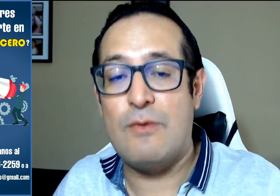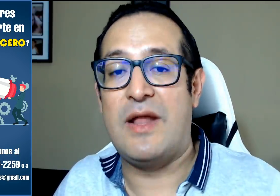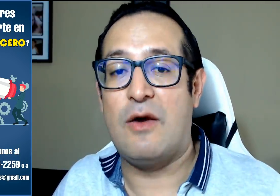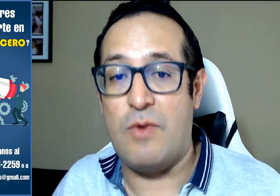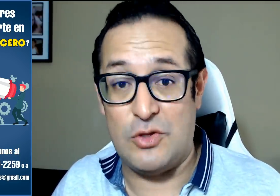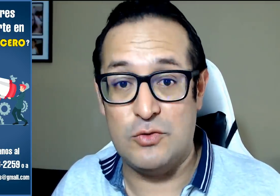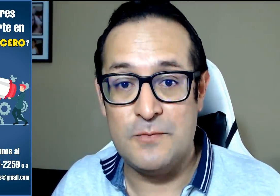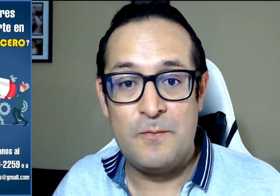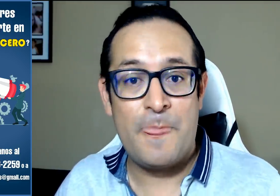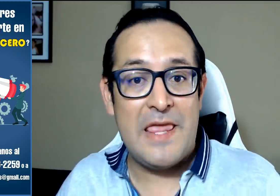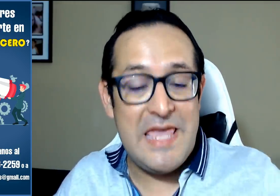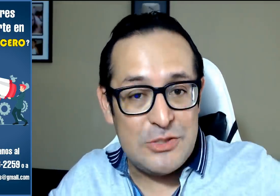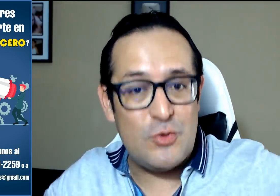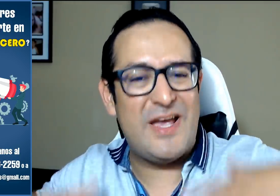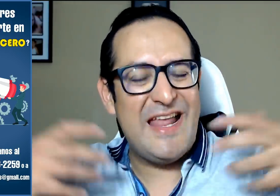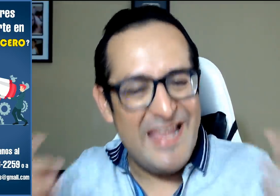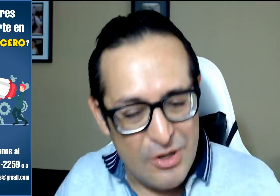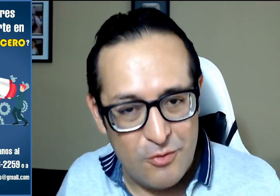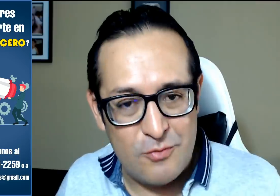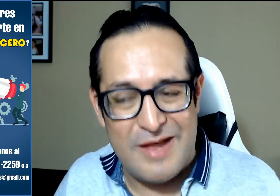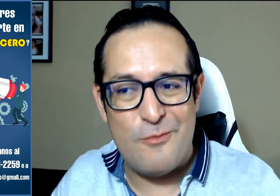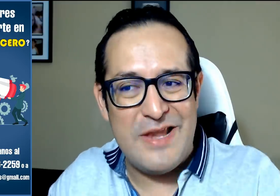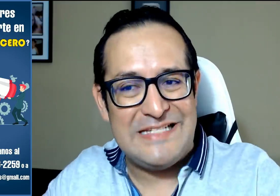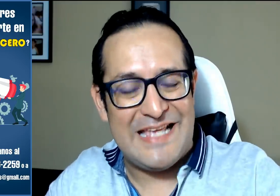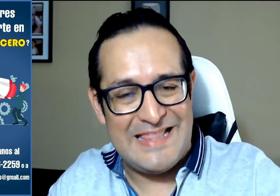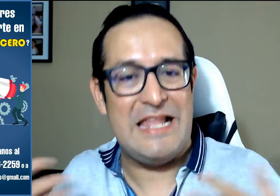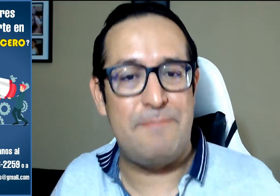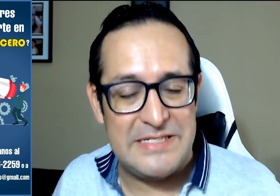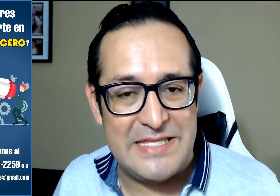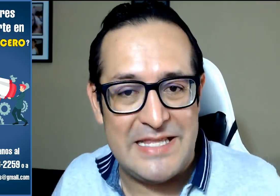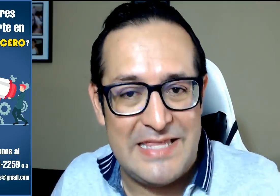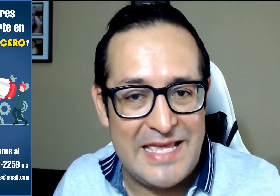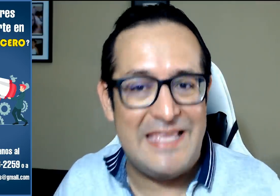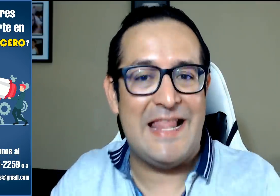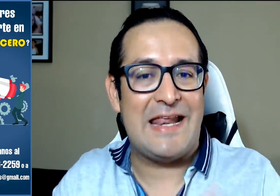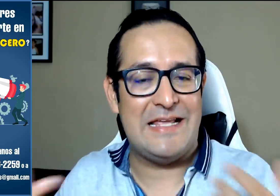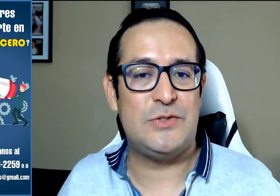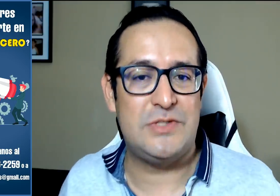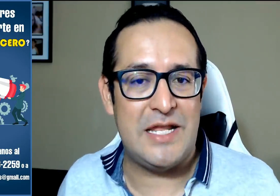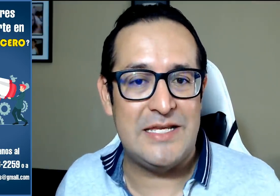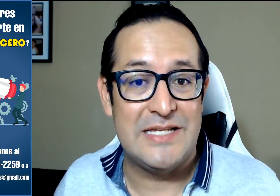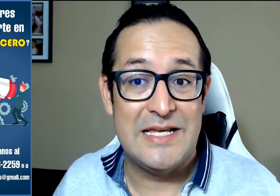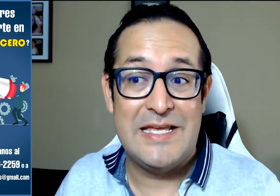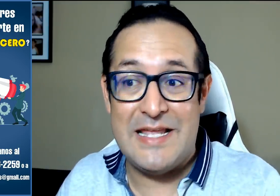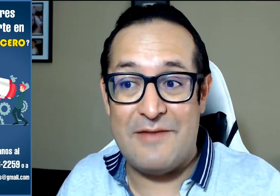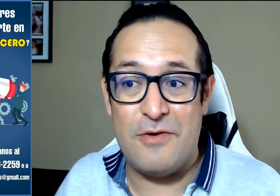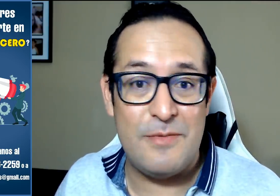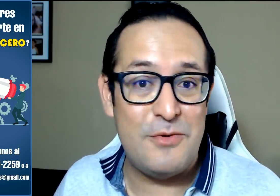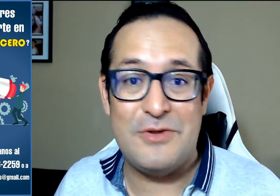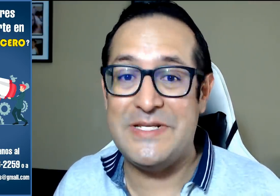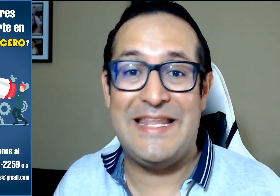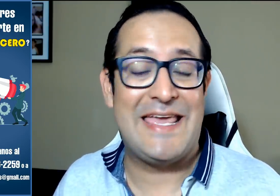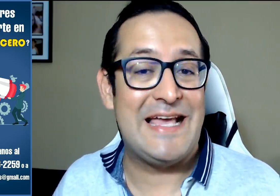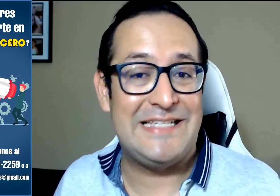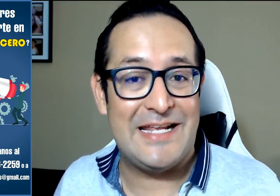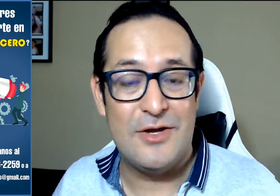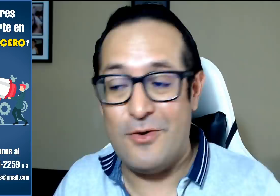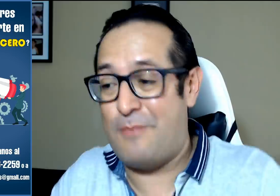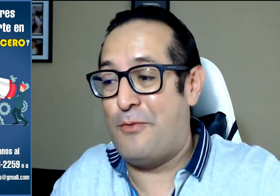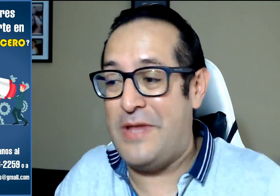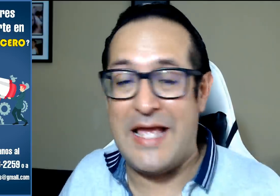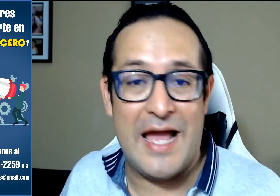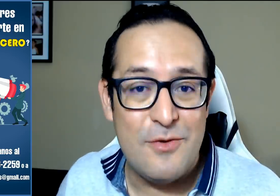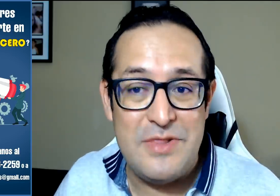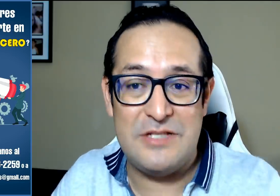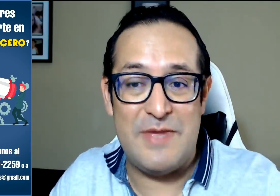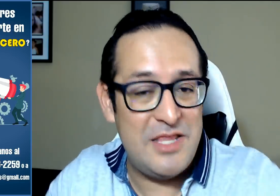allá en guanajuato y esto generó una molestia del presidente y de las redes sociales y reforme bueno ya no sabe ni qué hacer